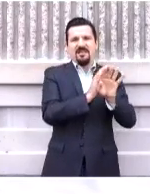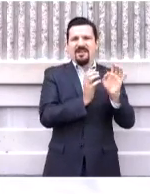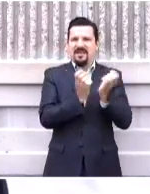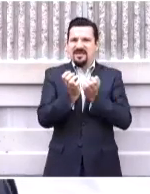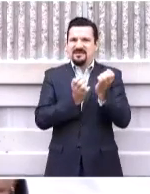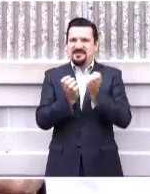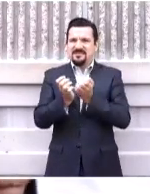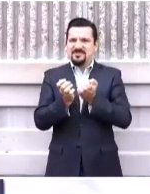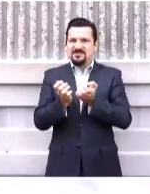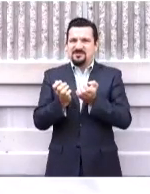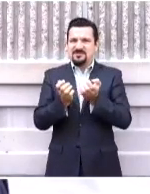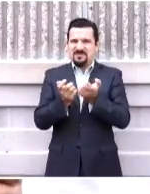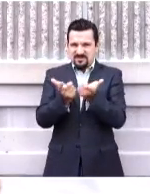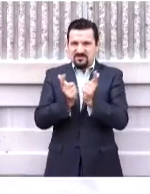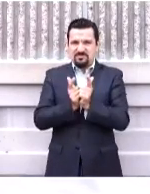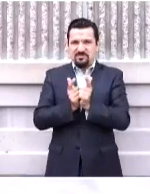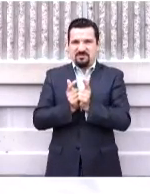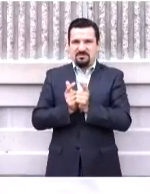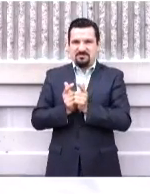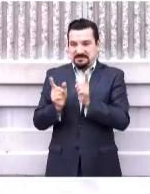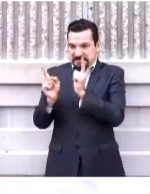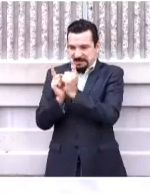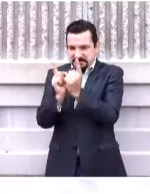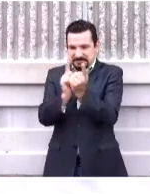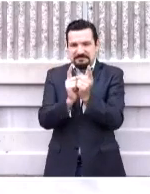entonces genero la cercanía.